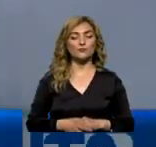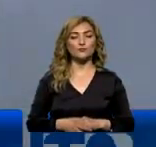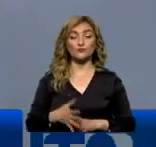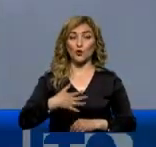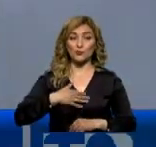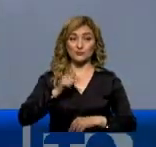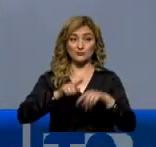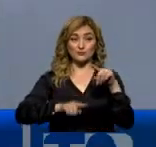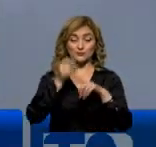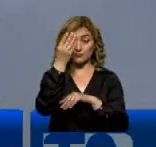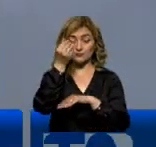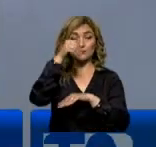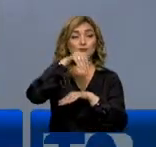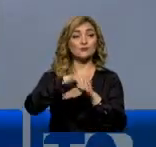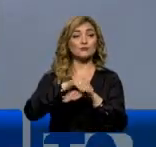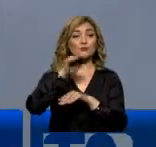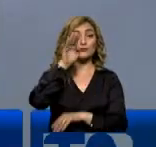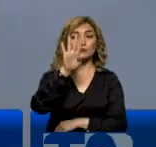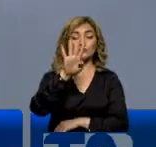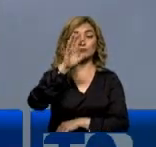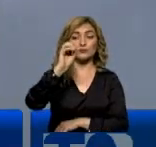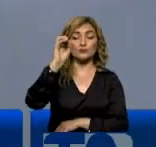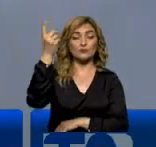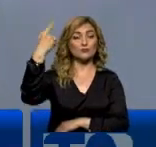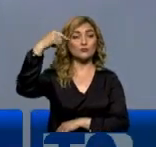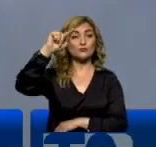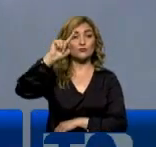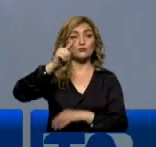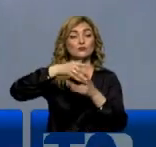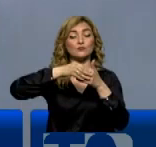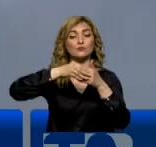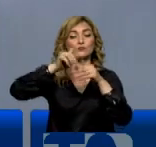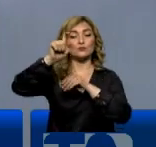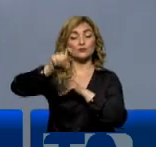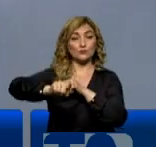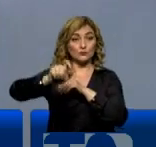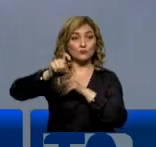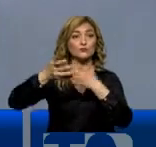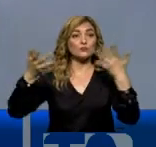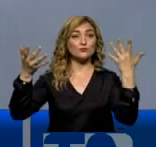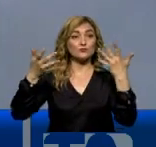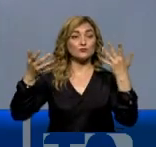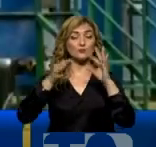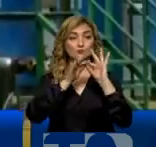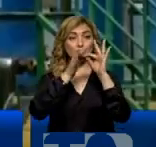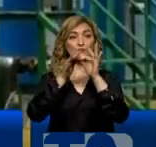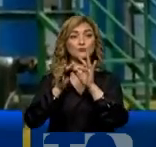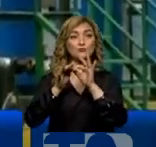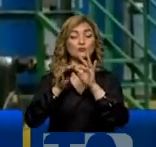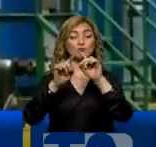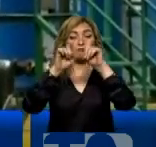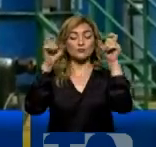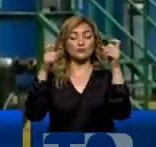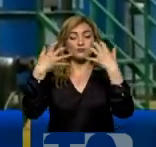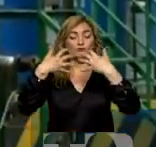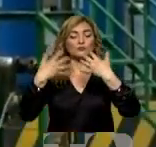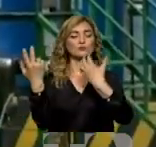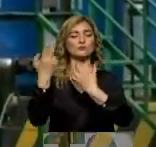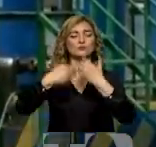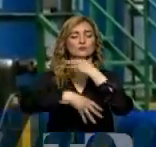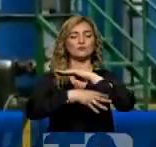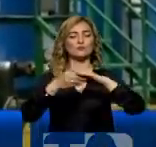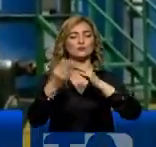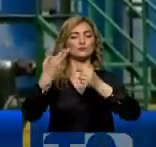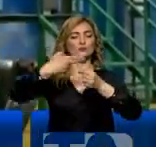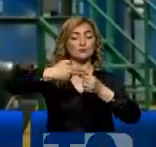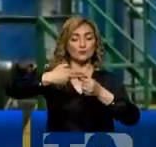¿Qué tal, amigos? Muy buenas tardes. 400 millones de dólares se necesitan para repotenciar esta. La refinería de La Libertad aquí en la provincia de